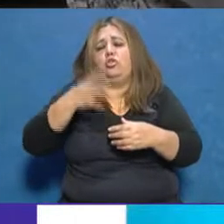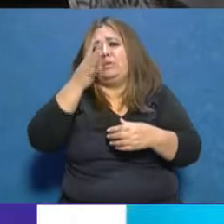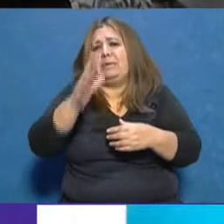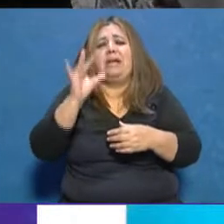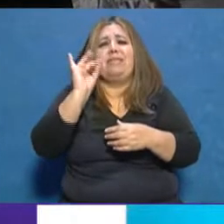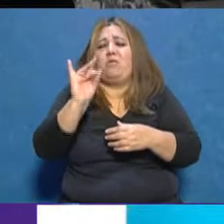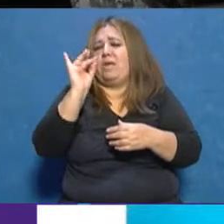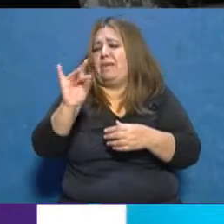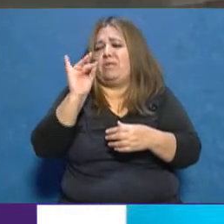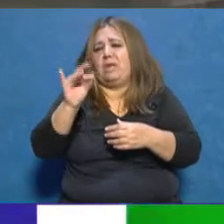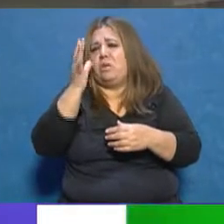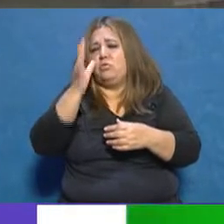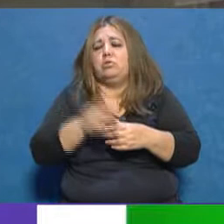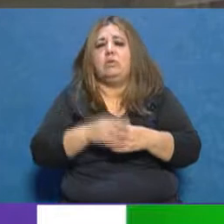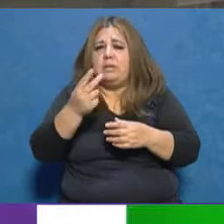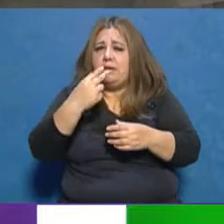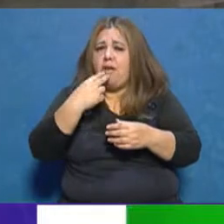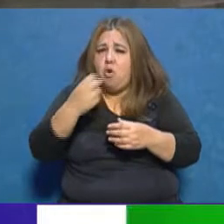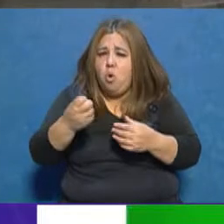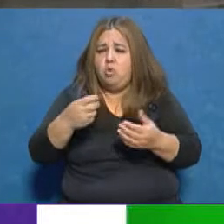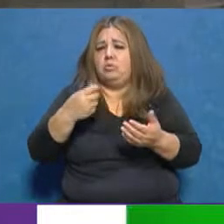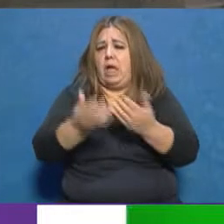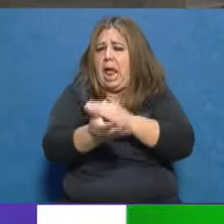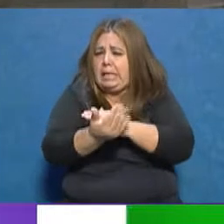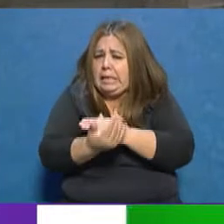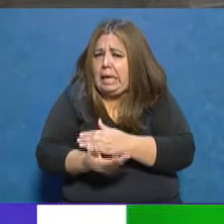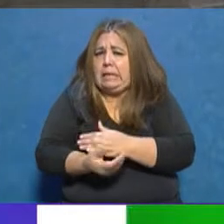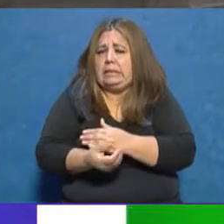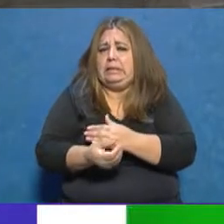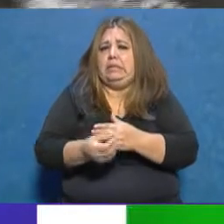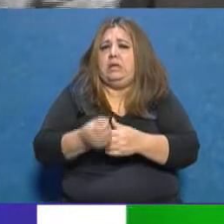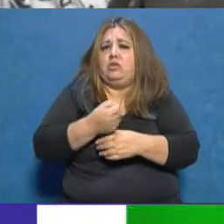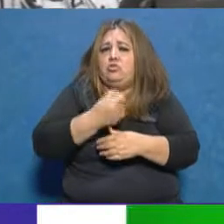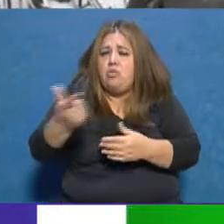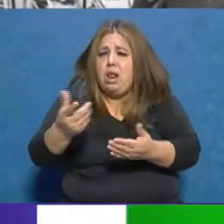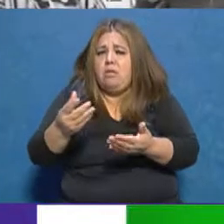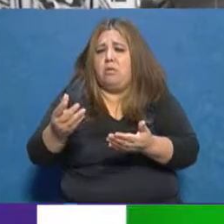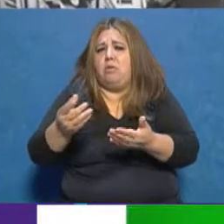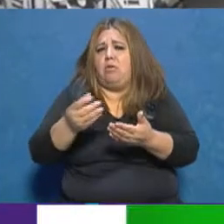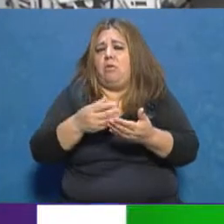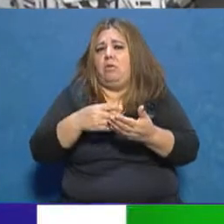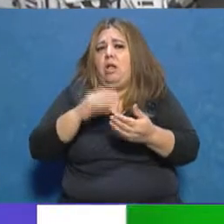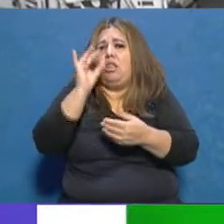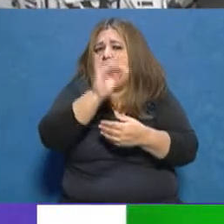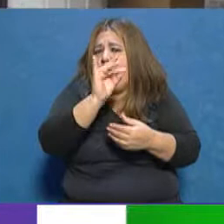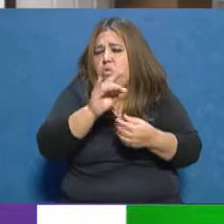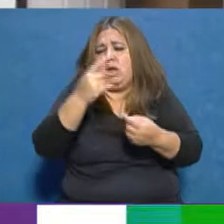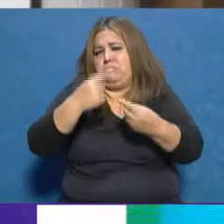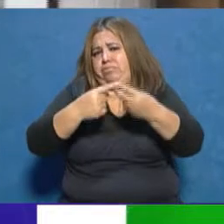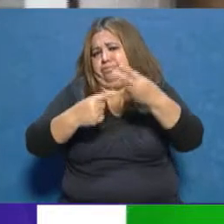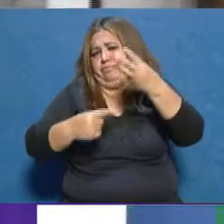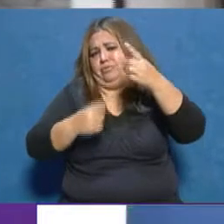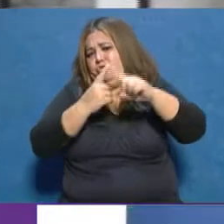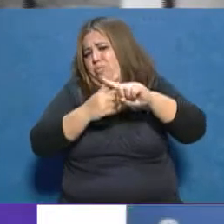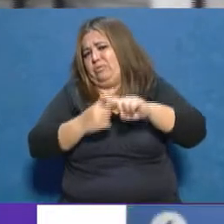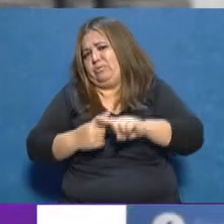acumulado facturas de la luz, alquiler, sueldo de empleados, entre otras deudas que están juntando. Y